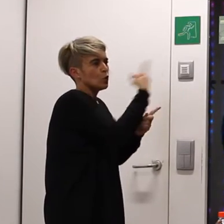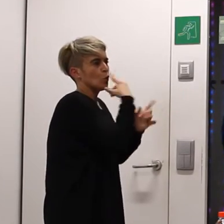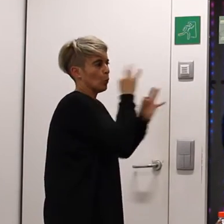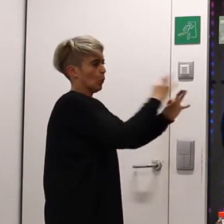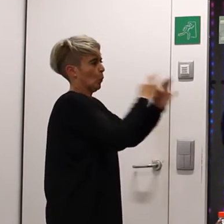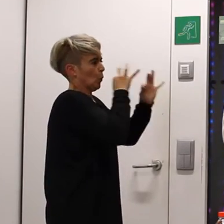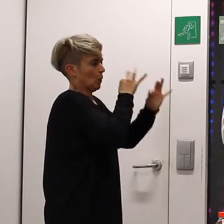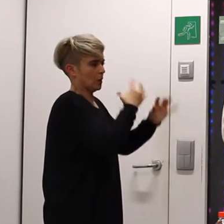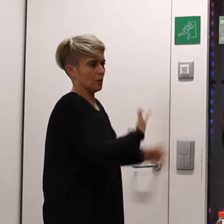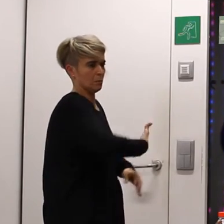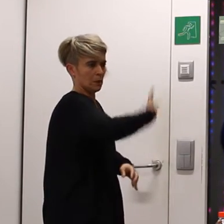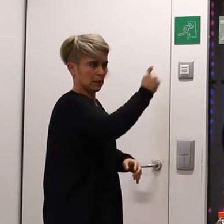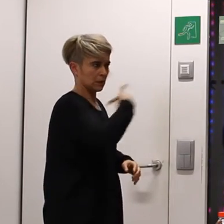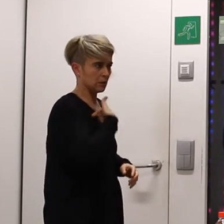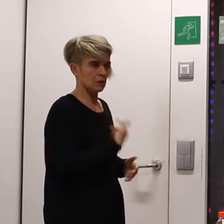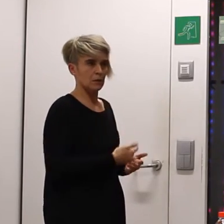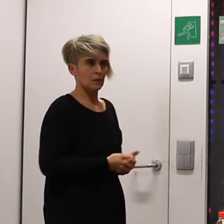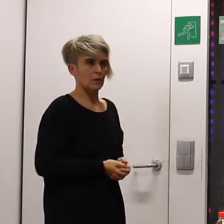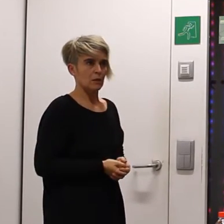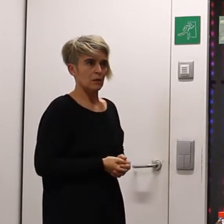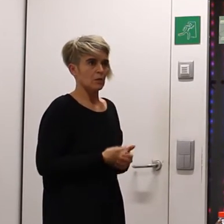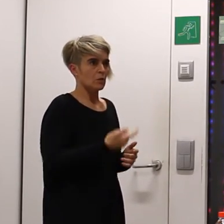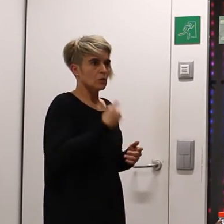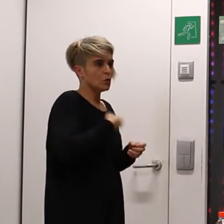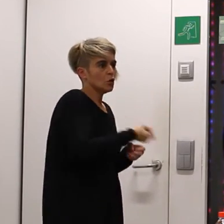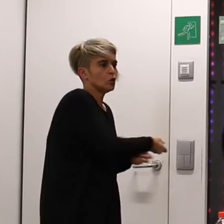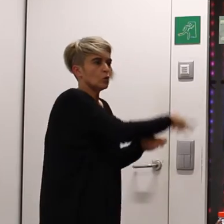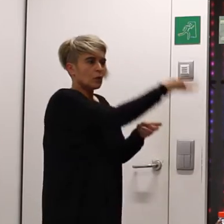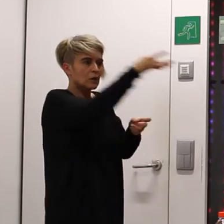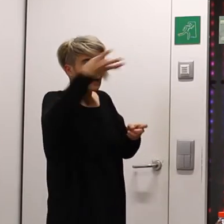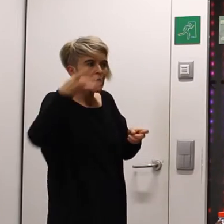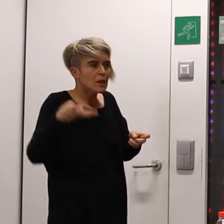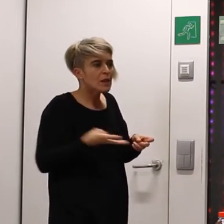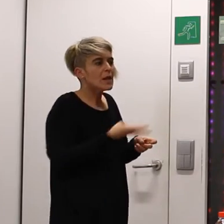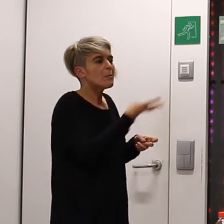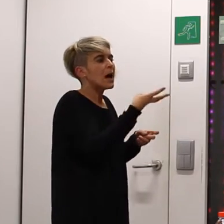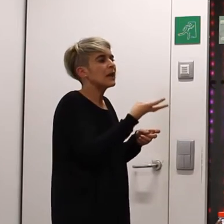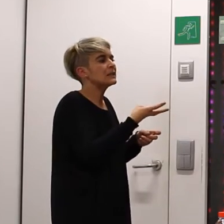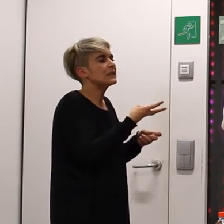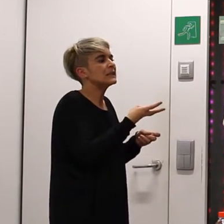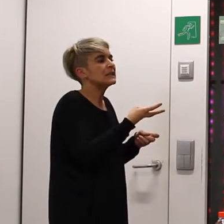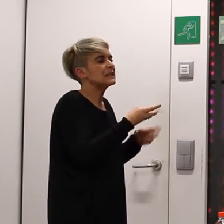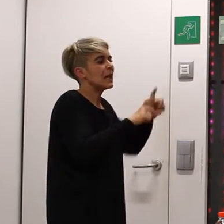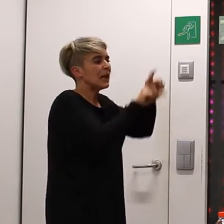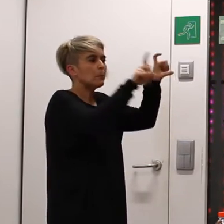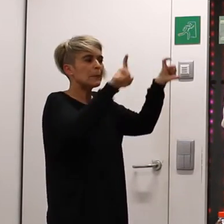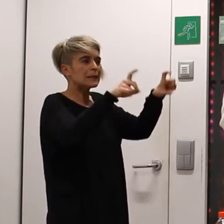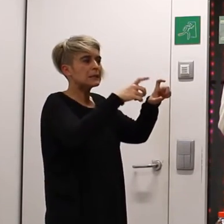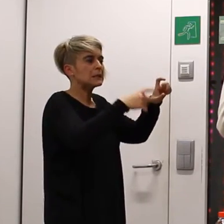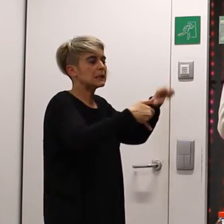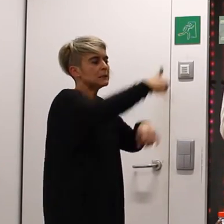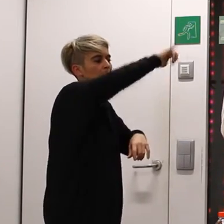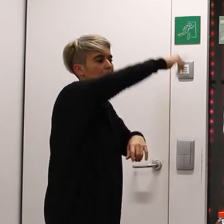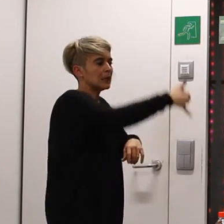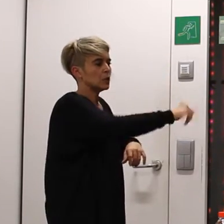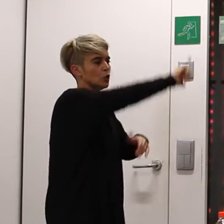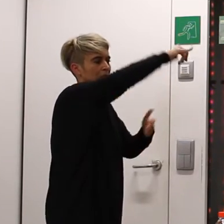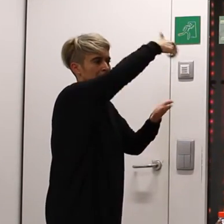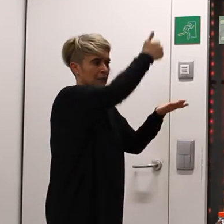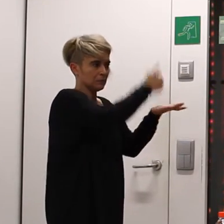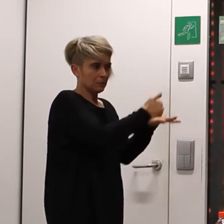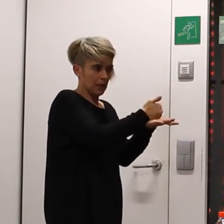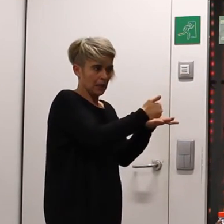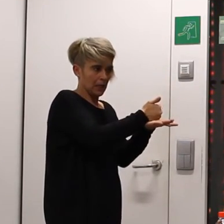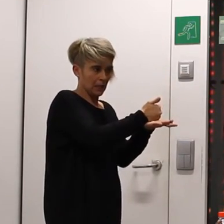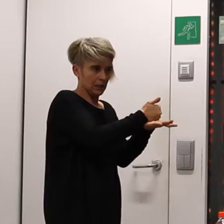diría yo que es el gran poder. Los demás son los que bailan al son de la banca. Entonces, nosotras lo que hemos hecho desde el primer momento